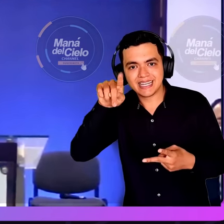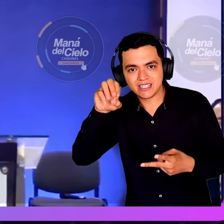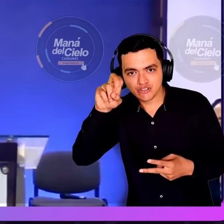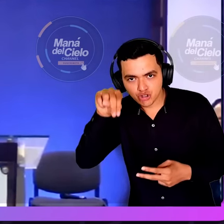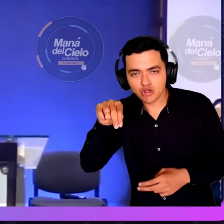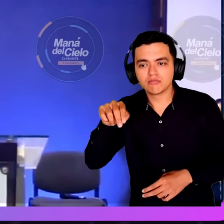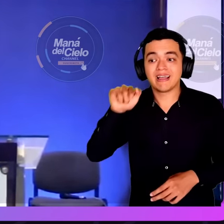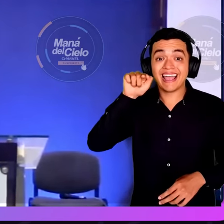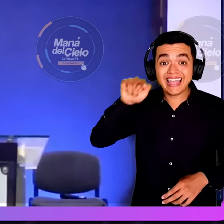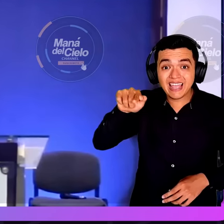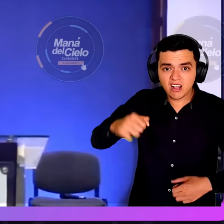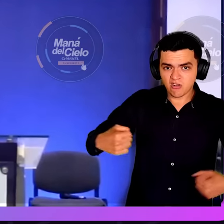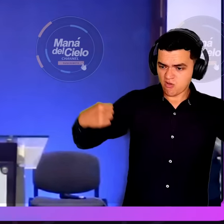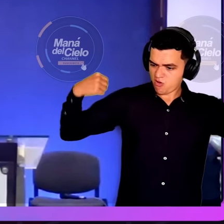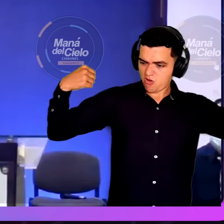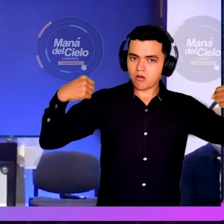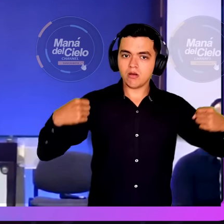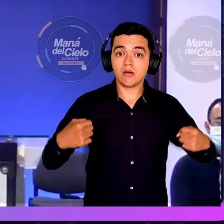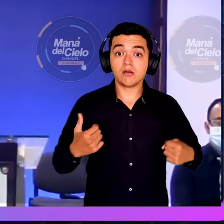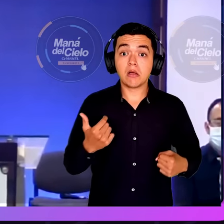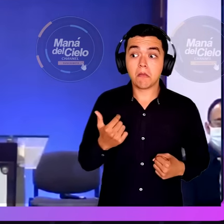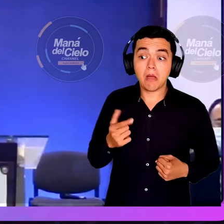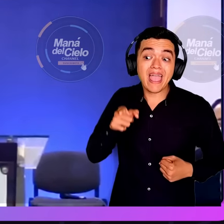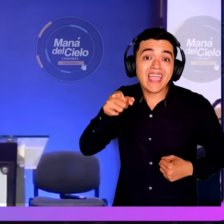para ser fuertes.